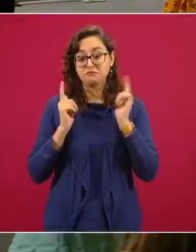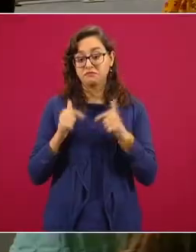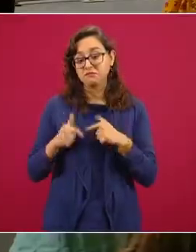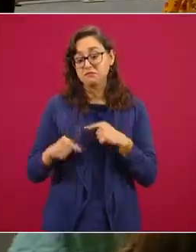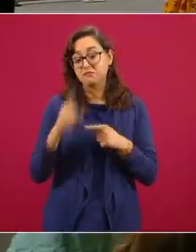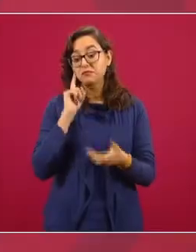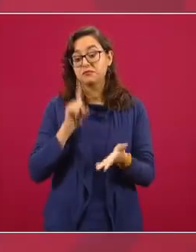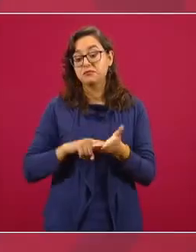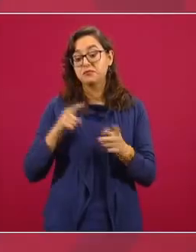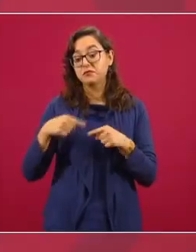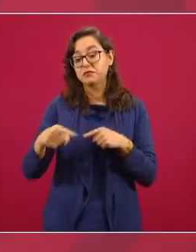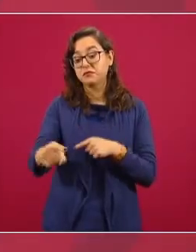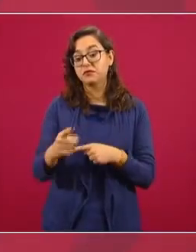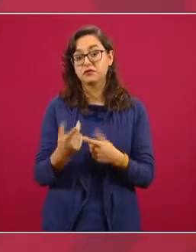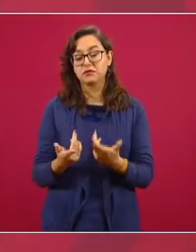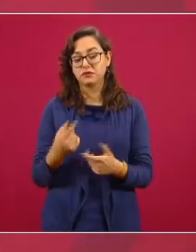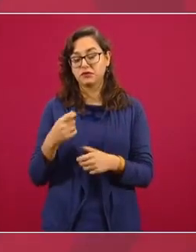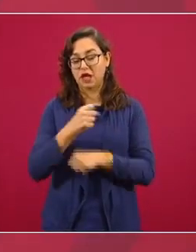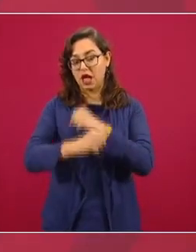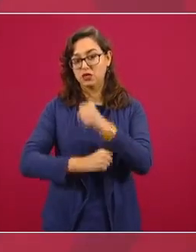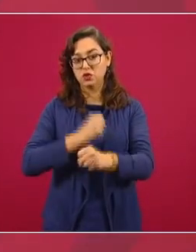año, ya.